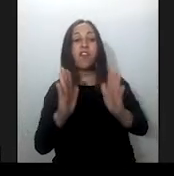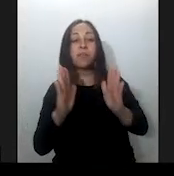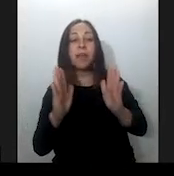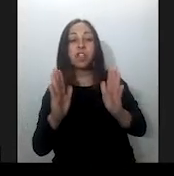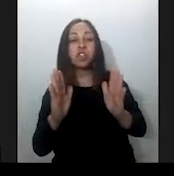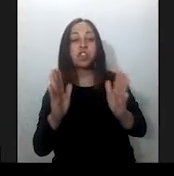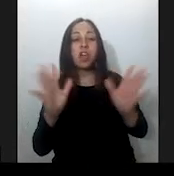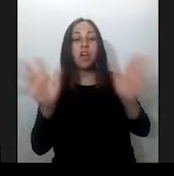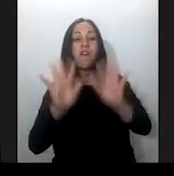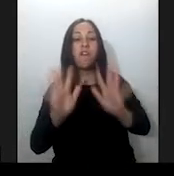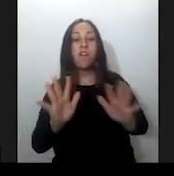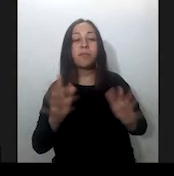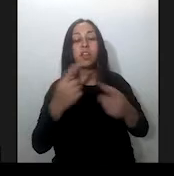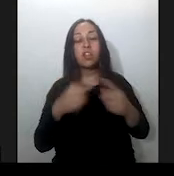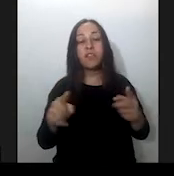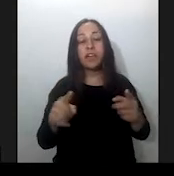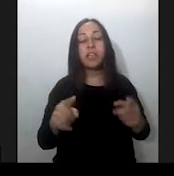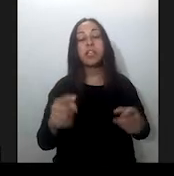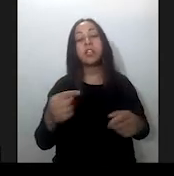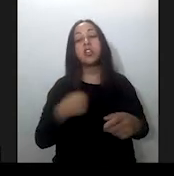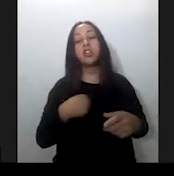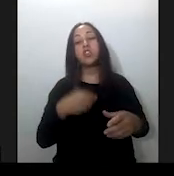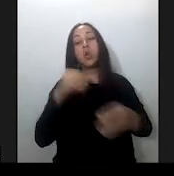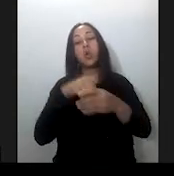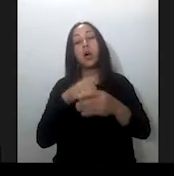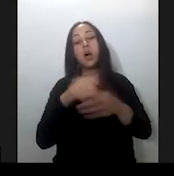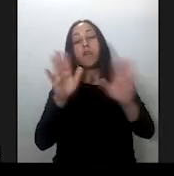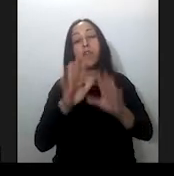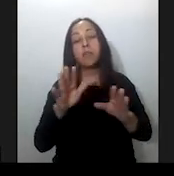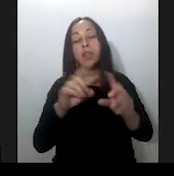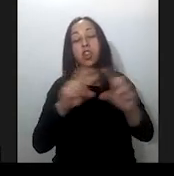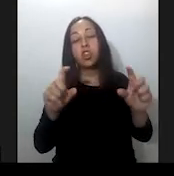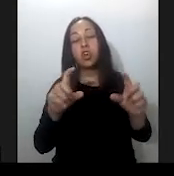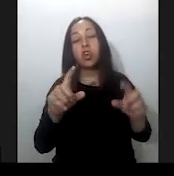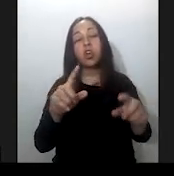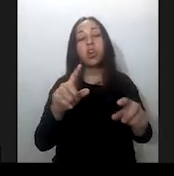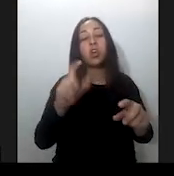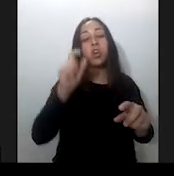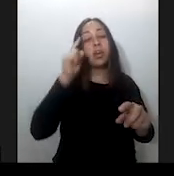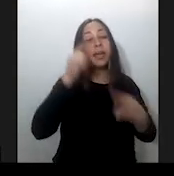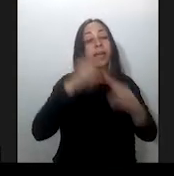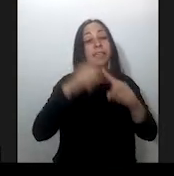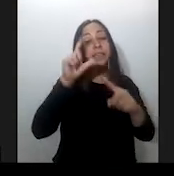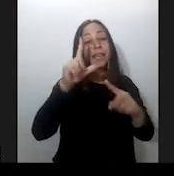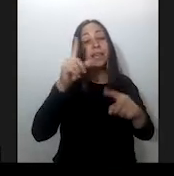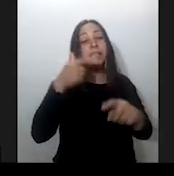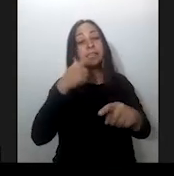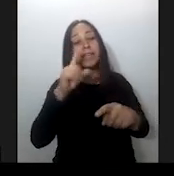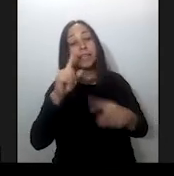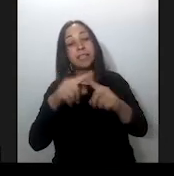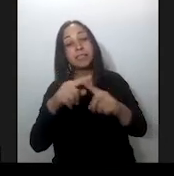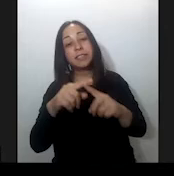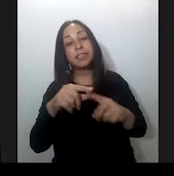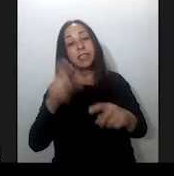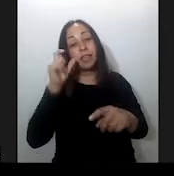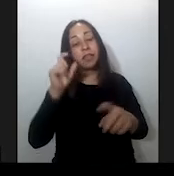para trabajar. En mi caso lo estoy guardando en el formato XLSX, que es el formato actual con el que